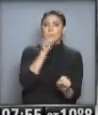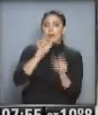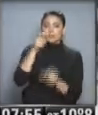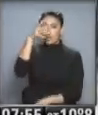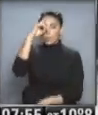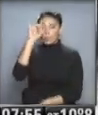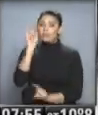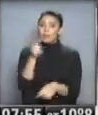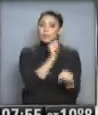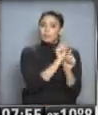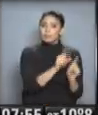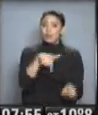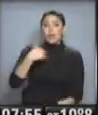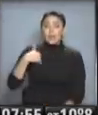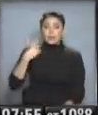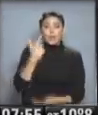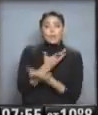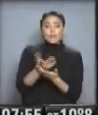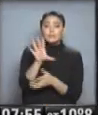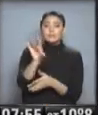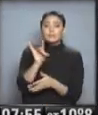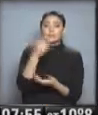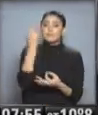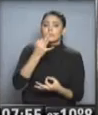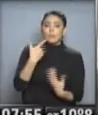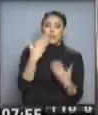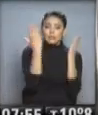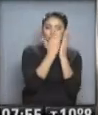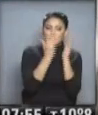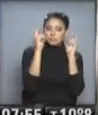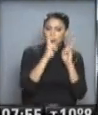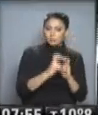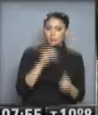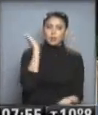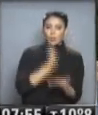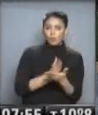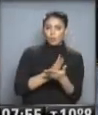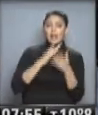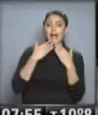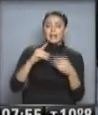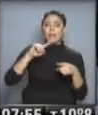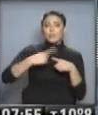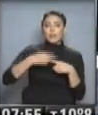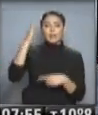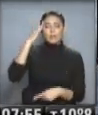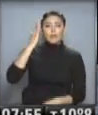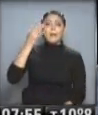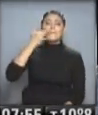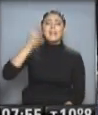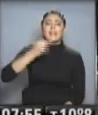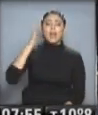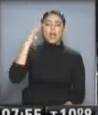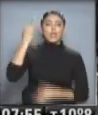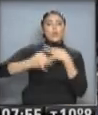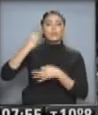víctimas. Hoy la Argentina se ofrece como una alternativa concreta para investigar y juzgar esos crímenes a partir de sus políticas de memoria, verdad y justicia que